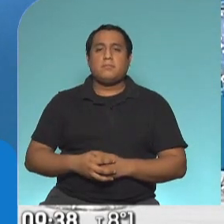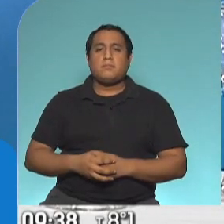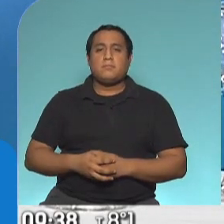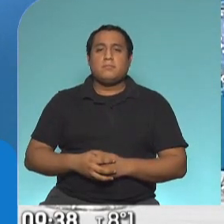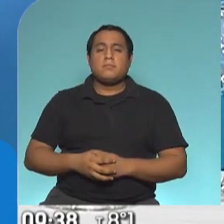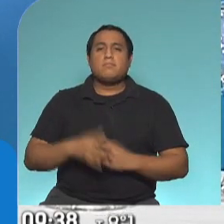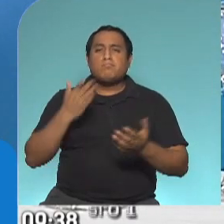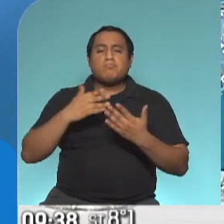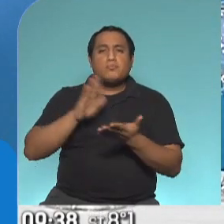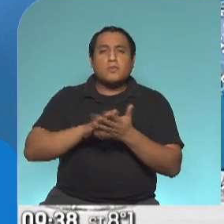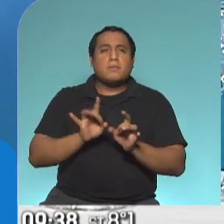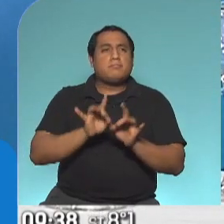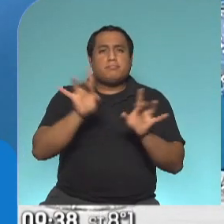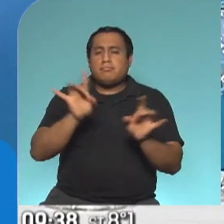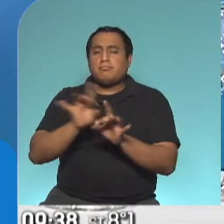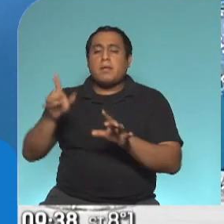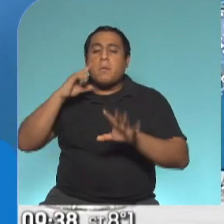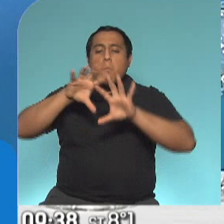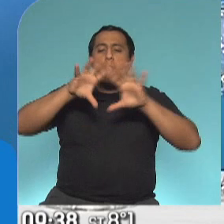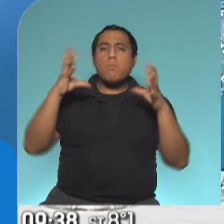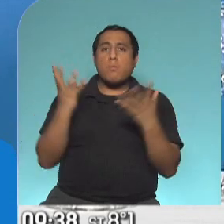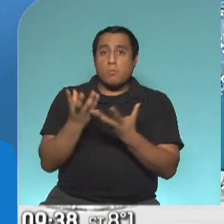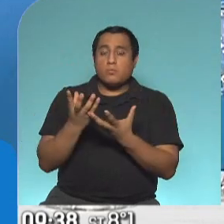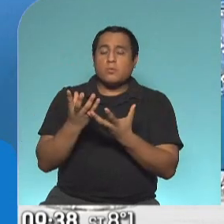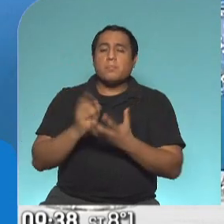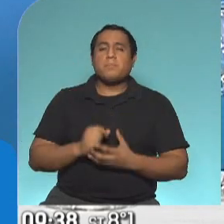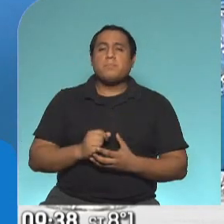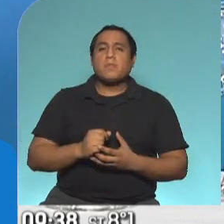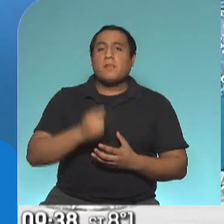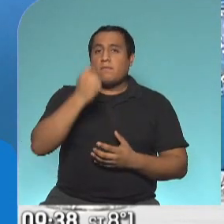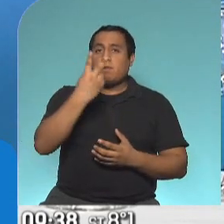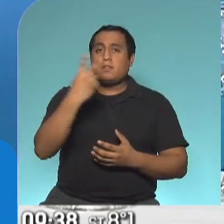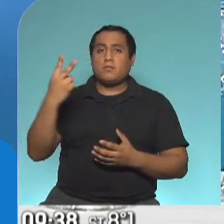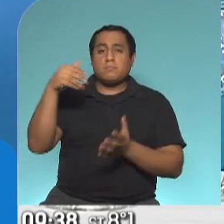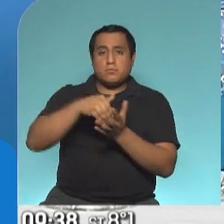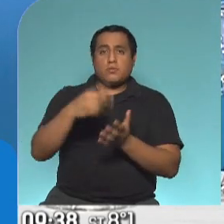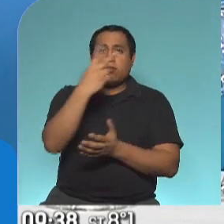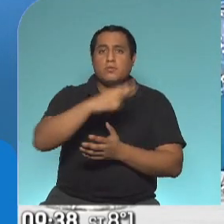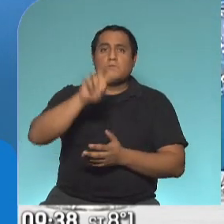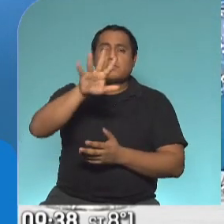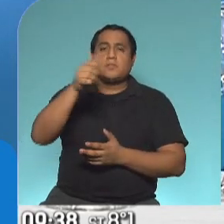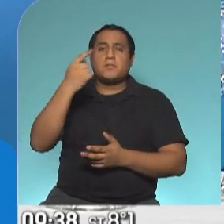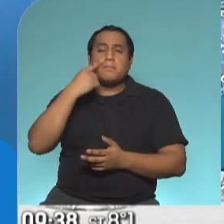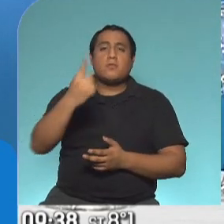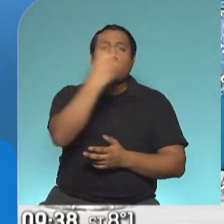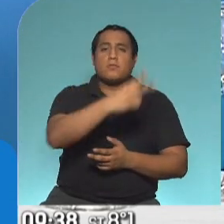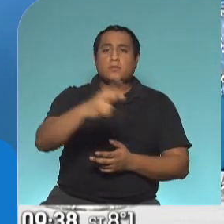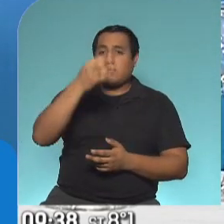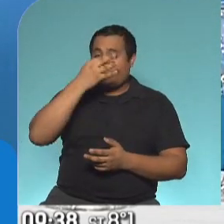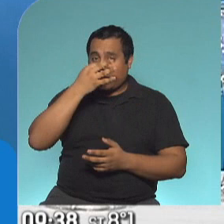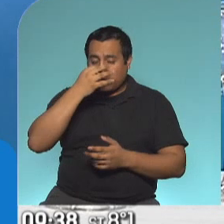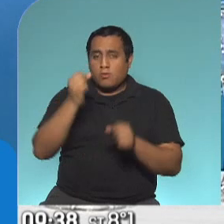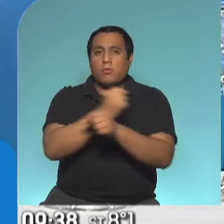hablando de la pandemia con visión a nivel global tenemos 22 millones 256 mil 220